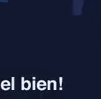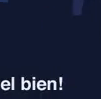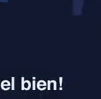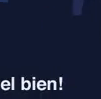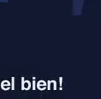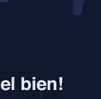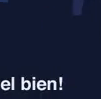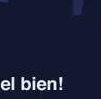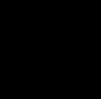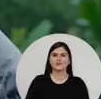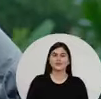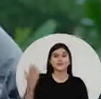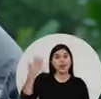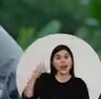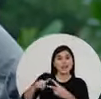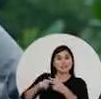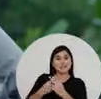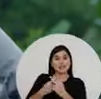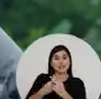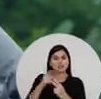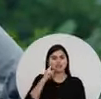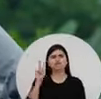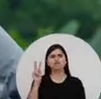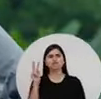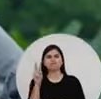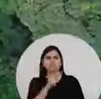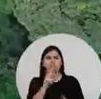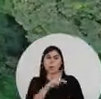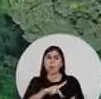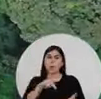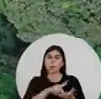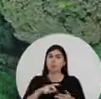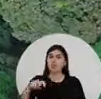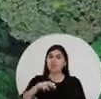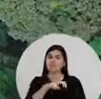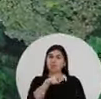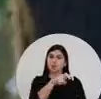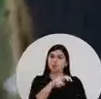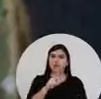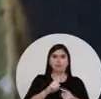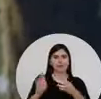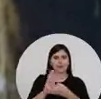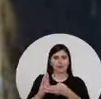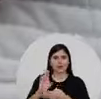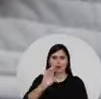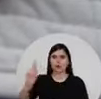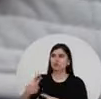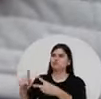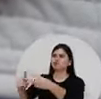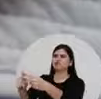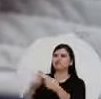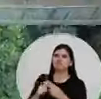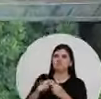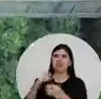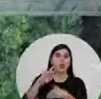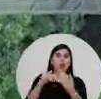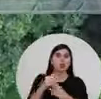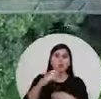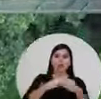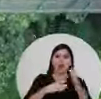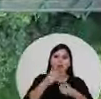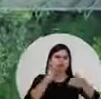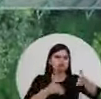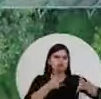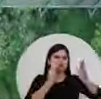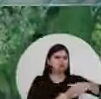responsablemente. Juga para hacer el bien. Al inicio lo que existía era una visión de un parque de aventura. El BCR financió toda la infraestructura que